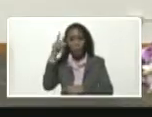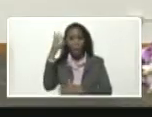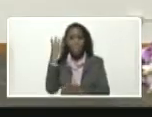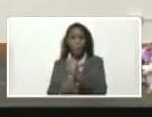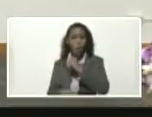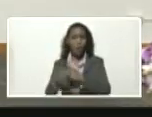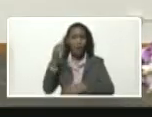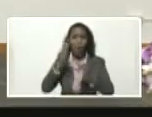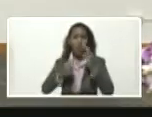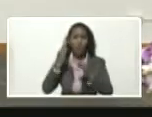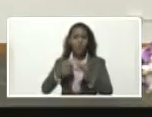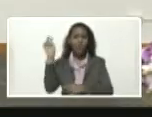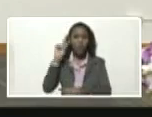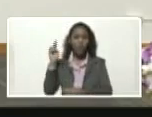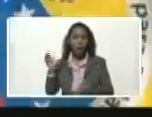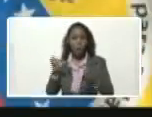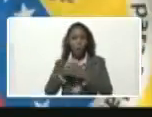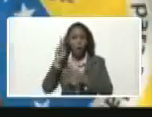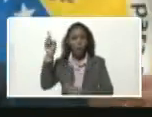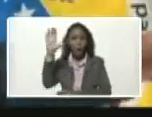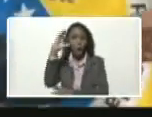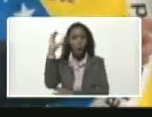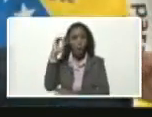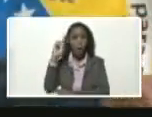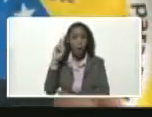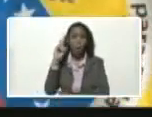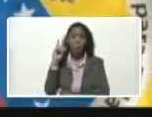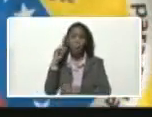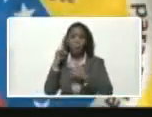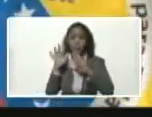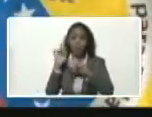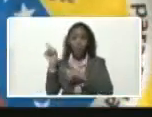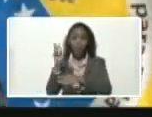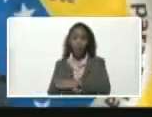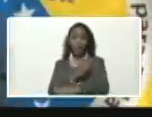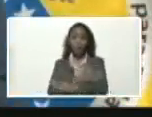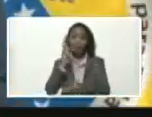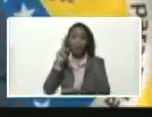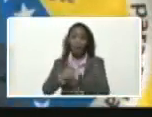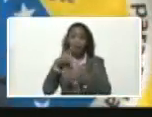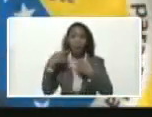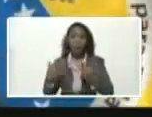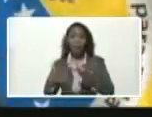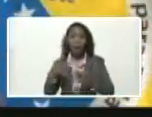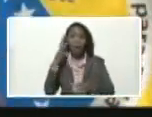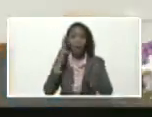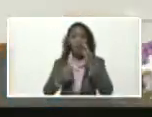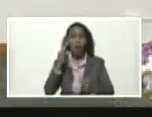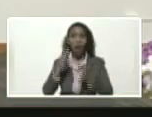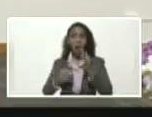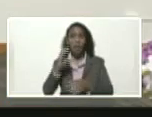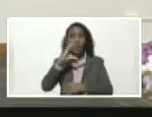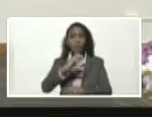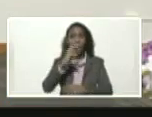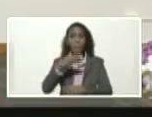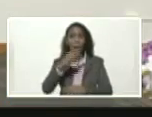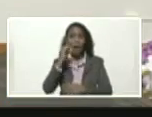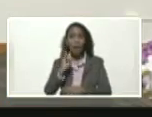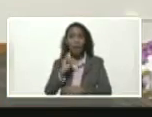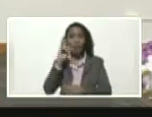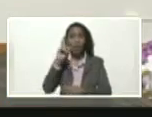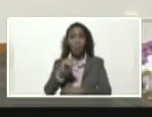justicia venezolana, reunido en Colombia. Precisamente antes de que llegara el fiscal de la CPI y también,